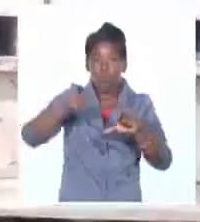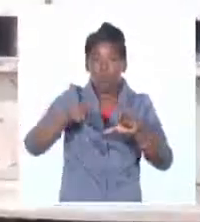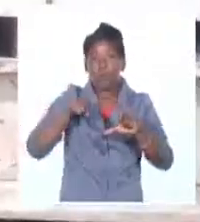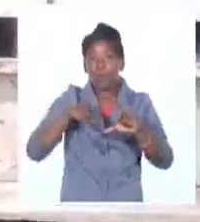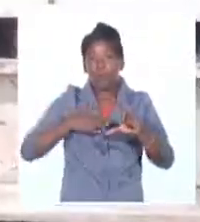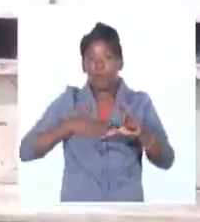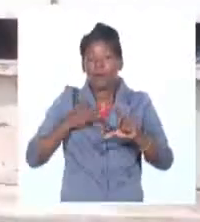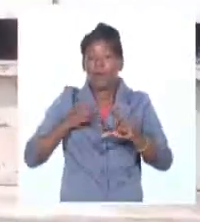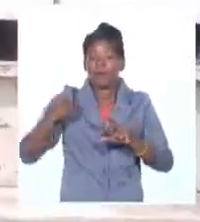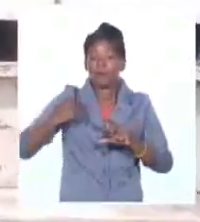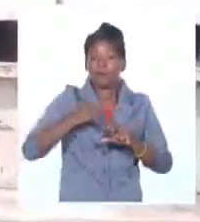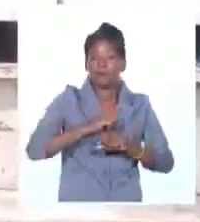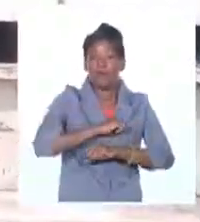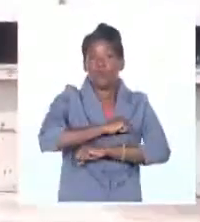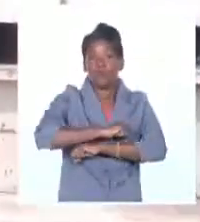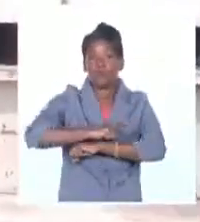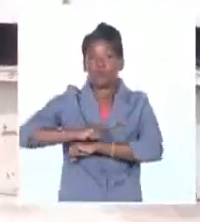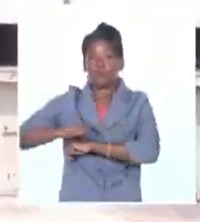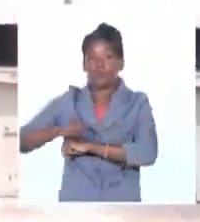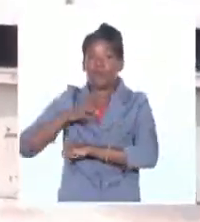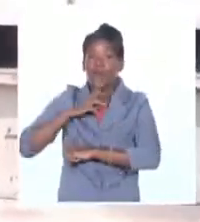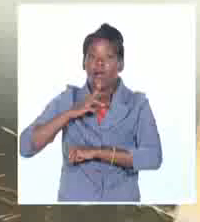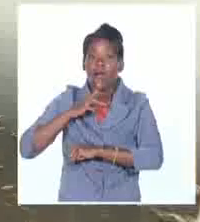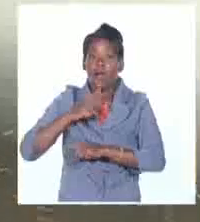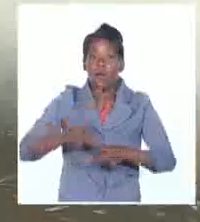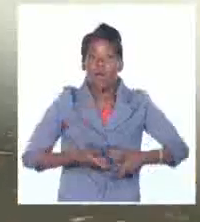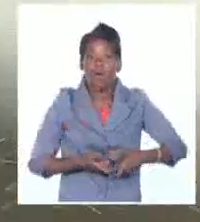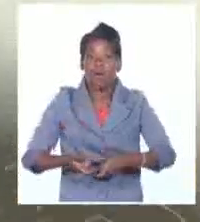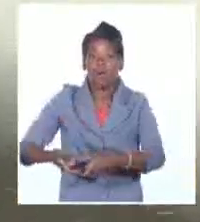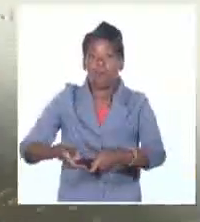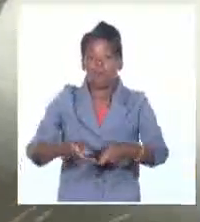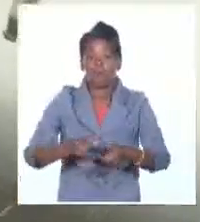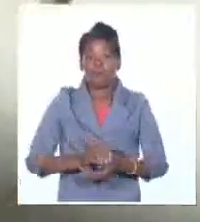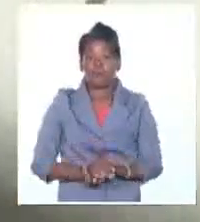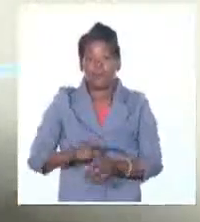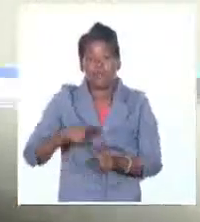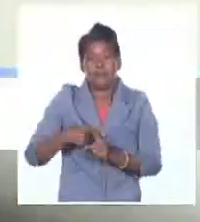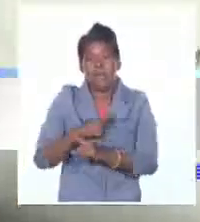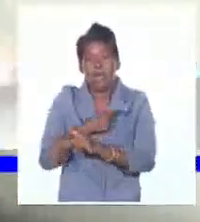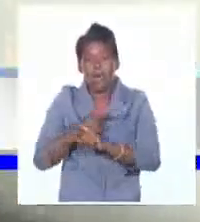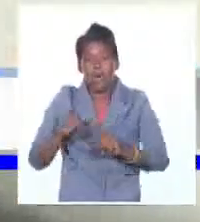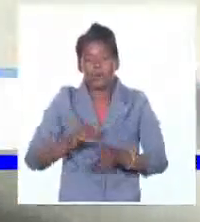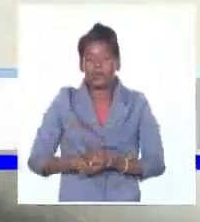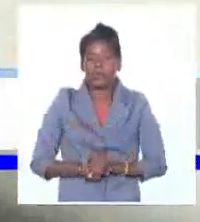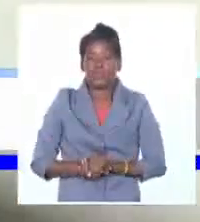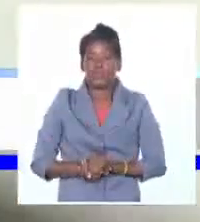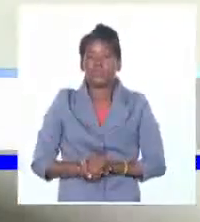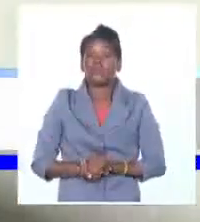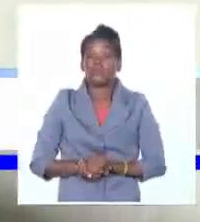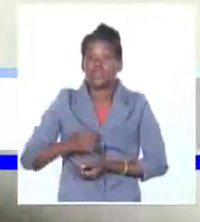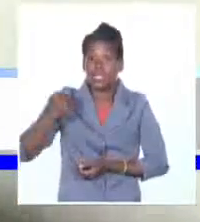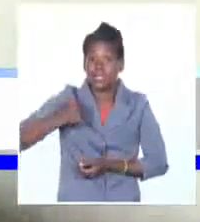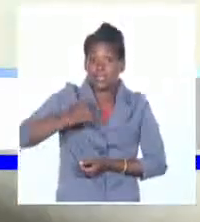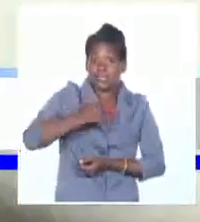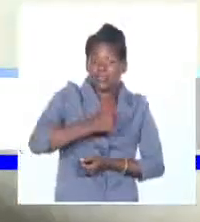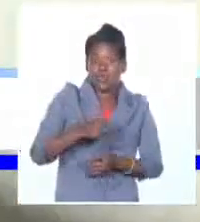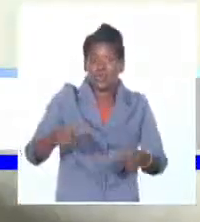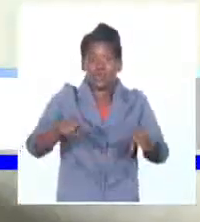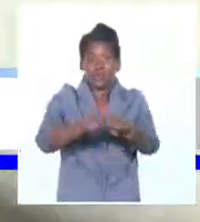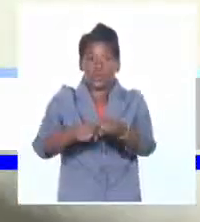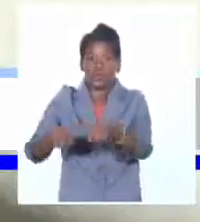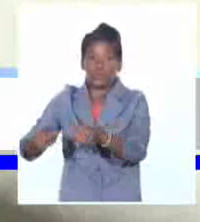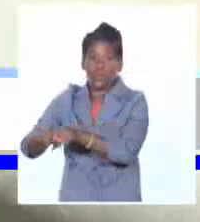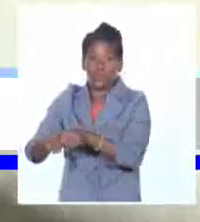pipa. Interconectamos dos tanques grandes de 50.000 metros cúbicos para mejorar